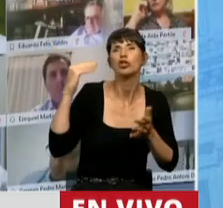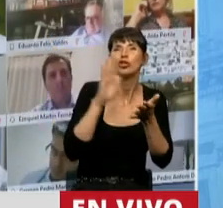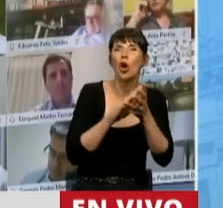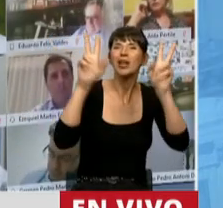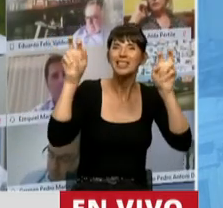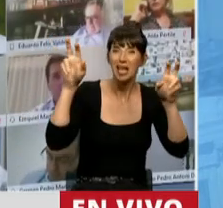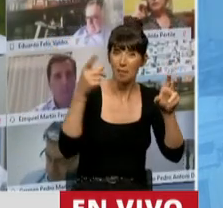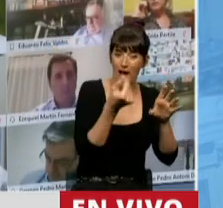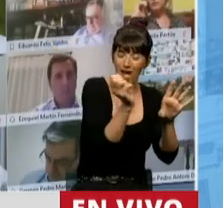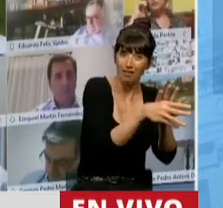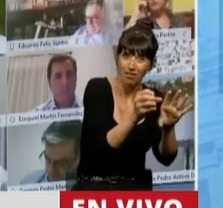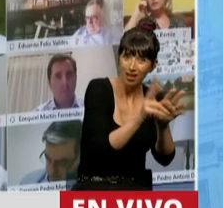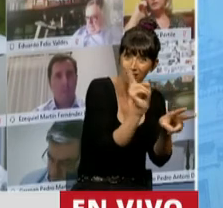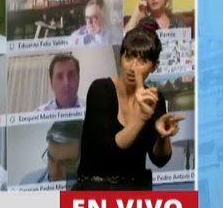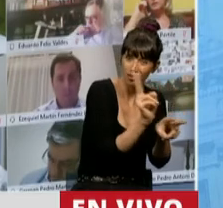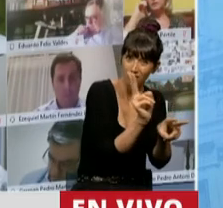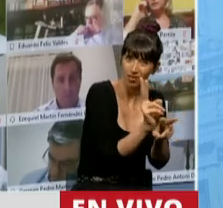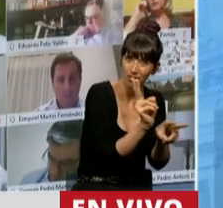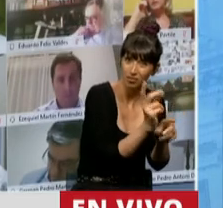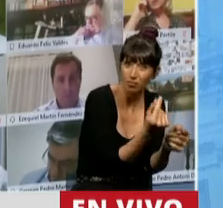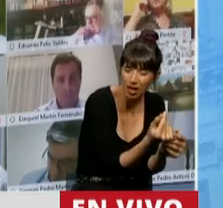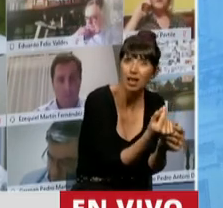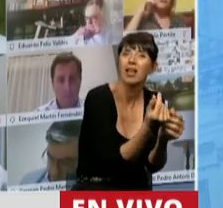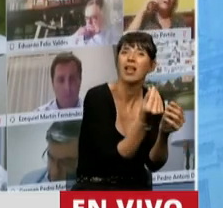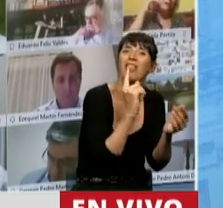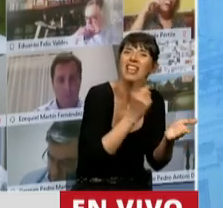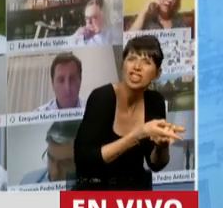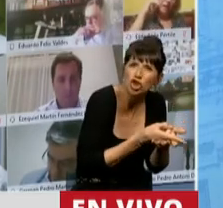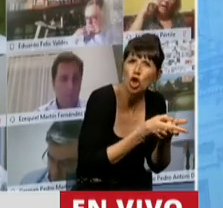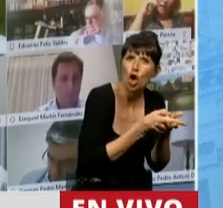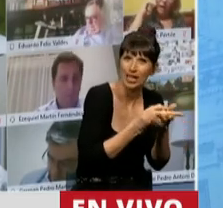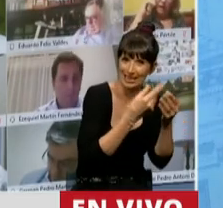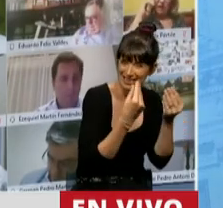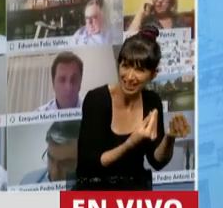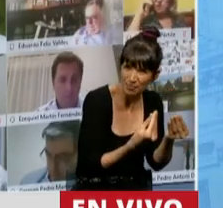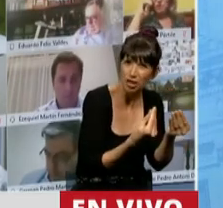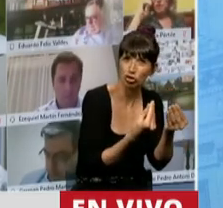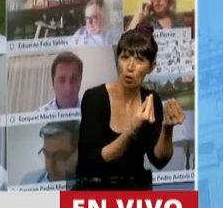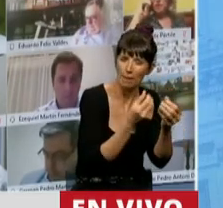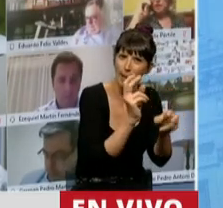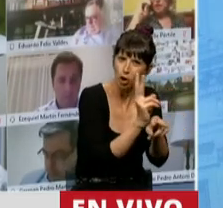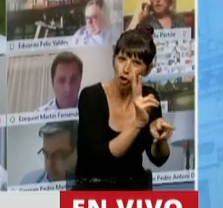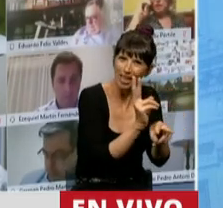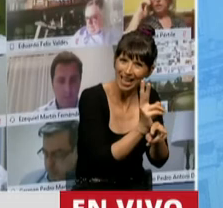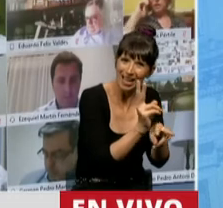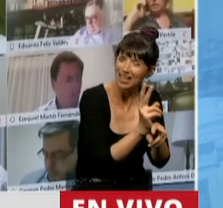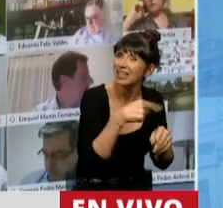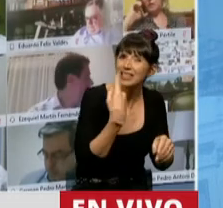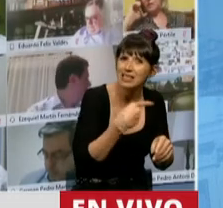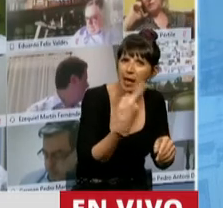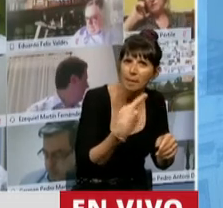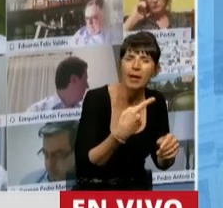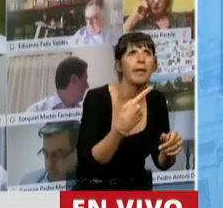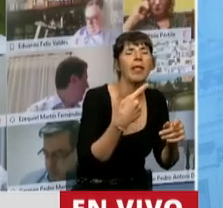Garantía de Sustentabilidad, que trajo como consecuencia que en lugar de fortalecerse se debilitó, todas se hicieron en